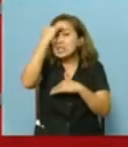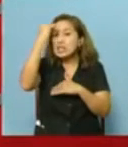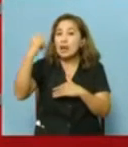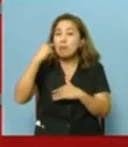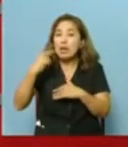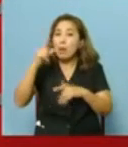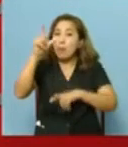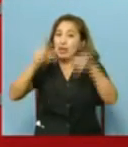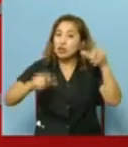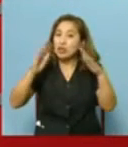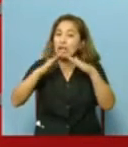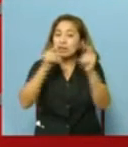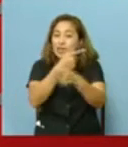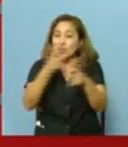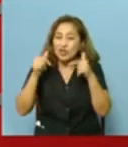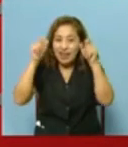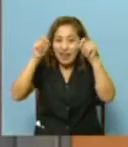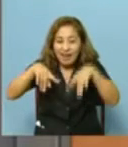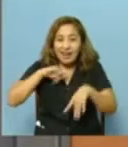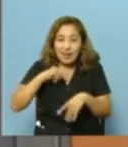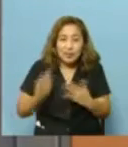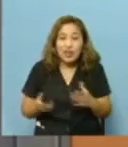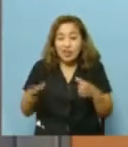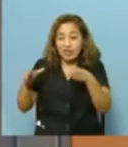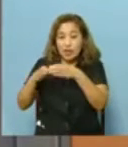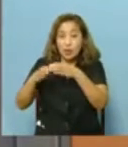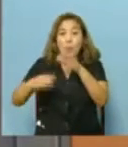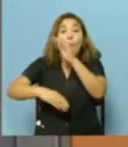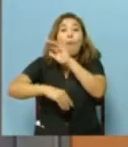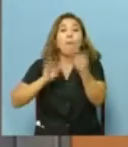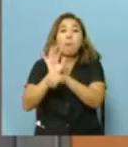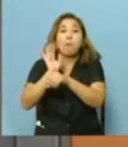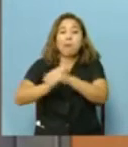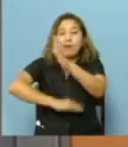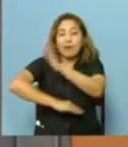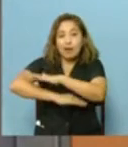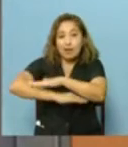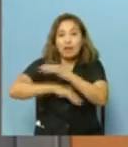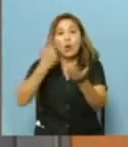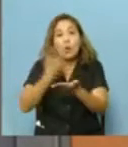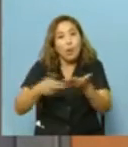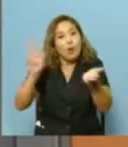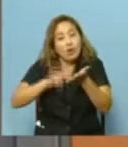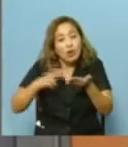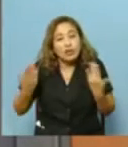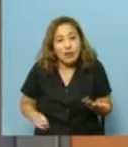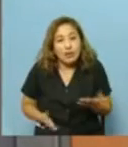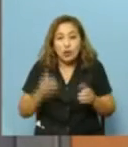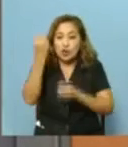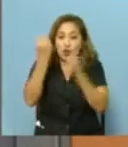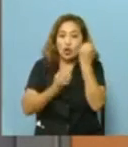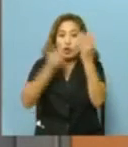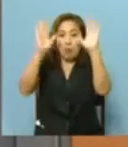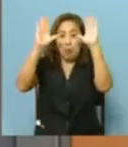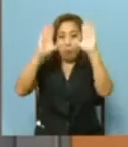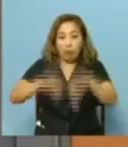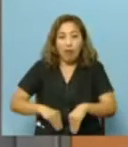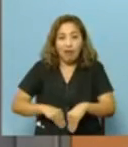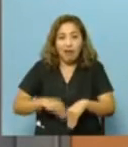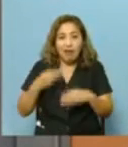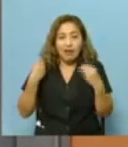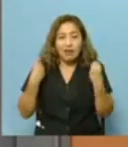acá en la capital nomás entonces delicia da queremos que no puede ser que nuevo normalmente cuando toda la economía se descalabra